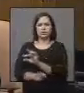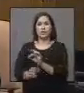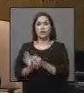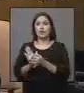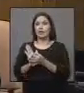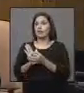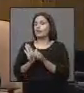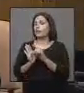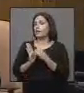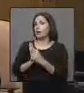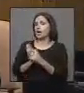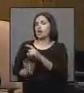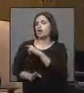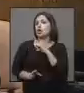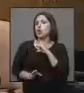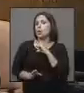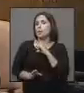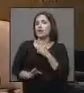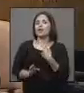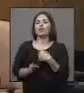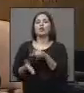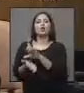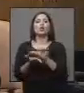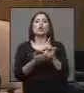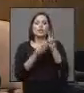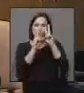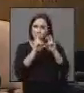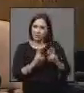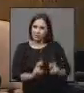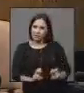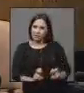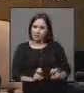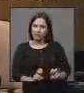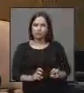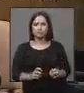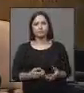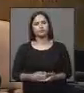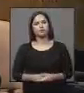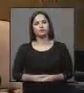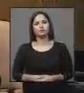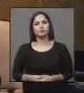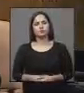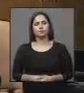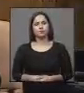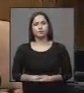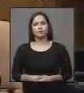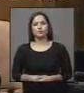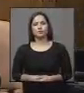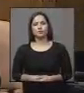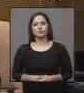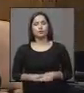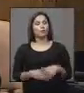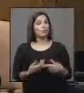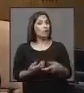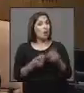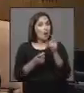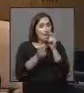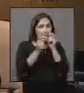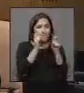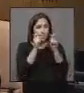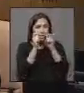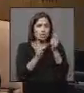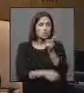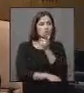investigar para así hacer pender el riesgo de la